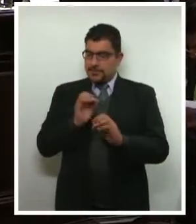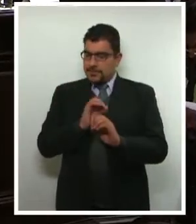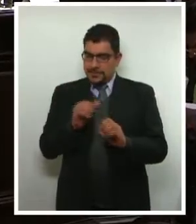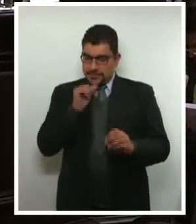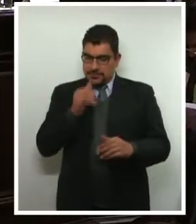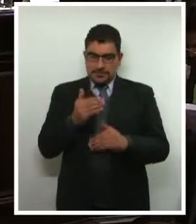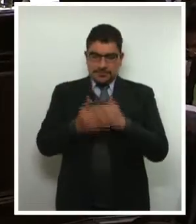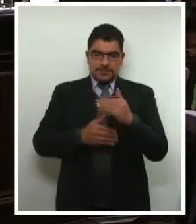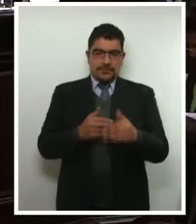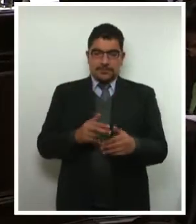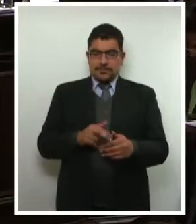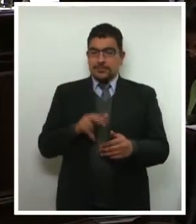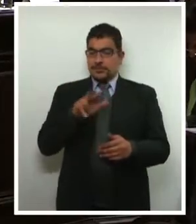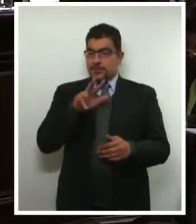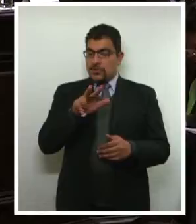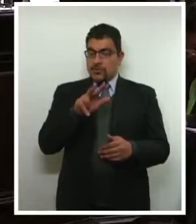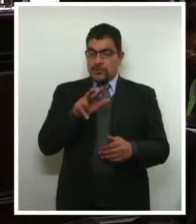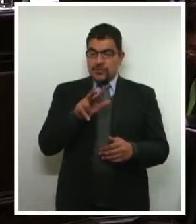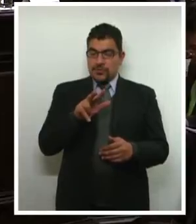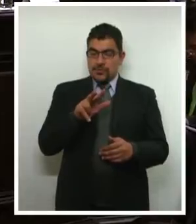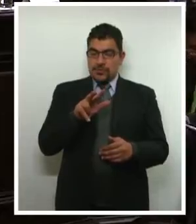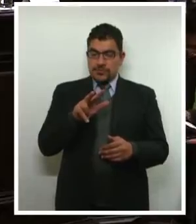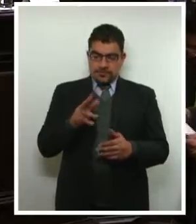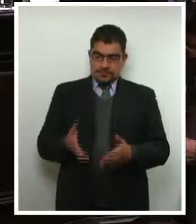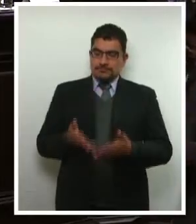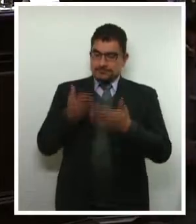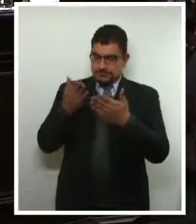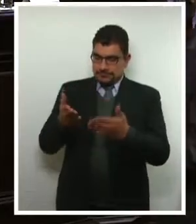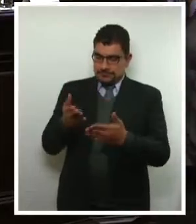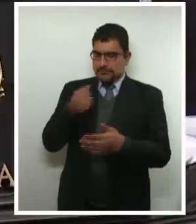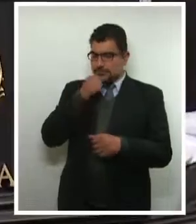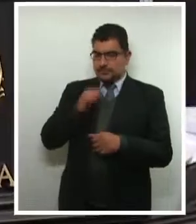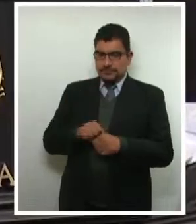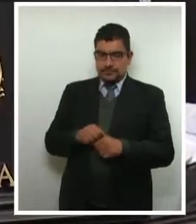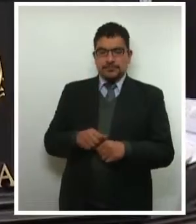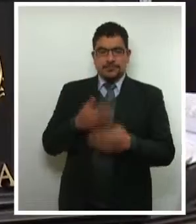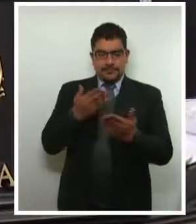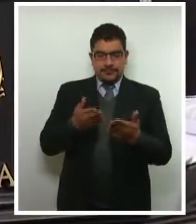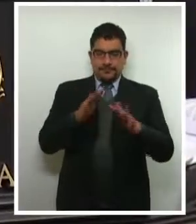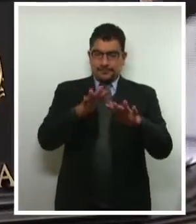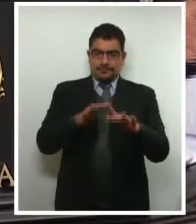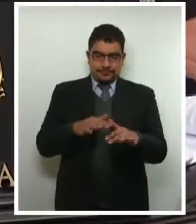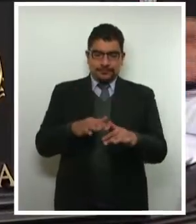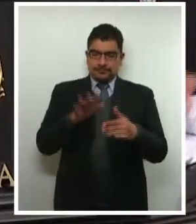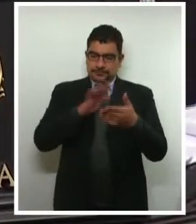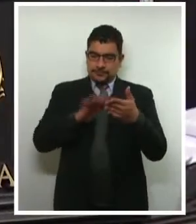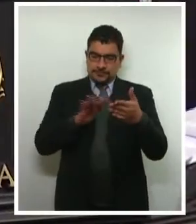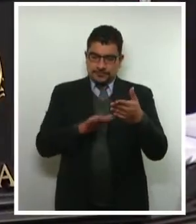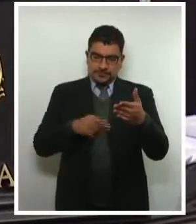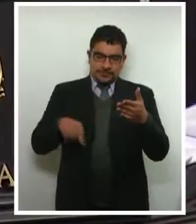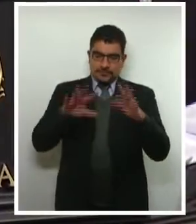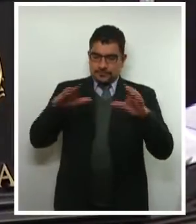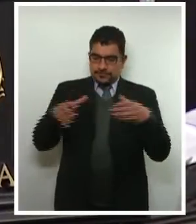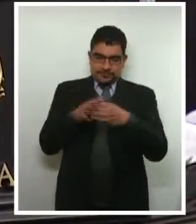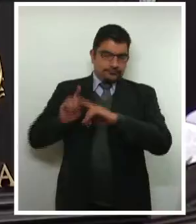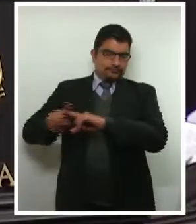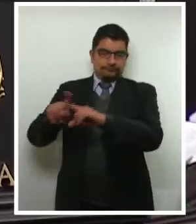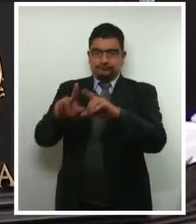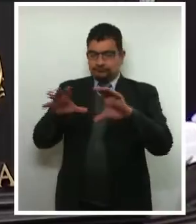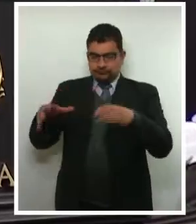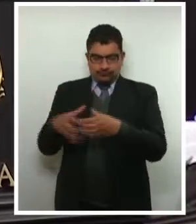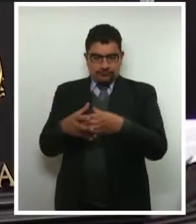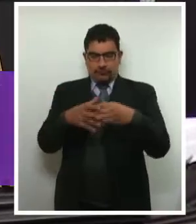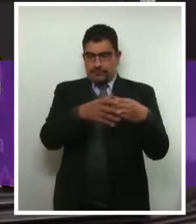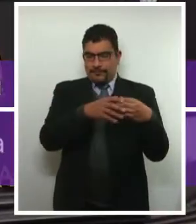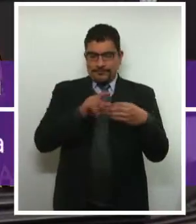acuerdo? 18º. Adelante, secretaria. Los consejos ciudadanos encargados de la integración de